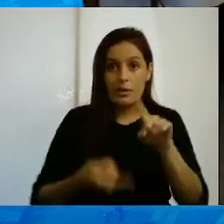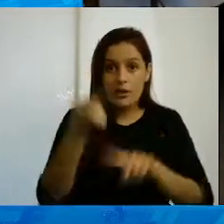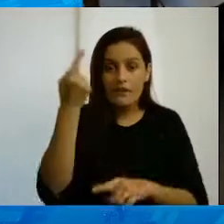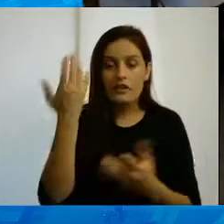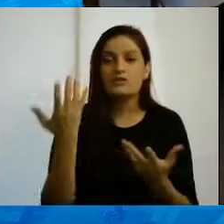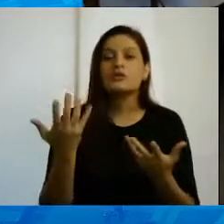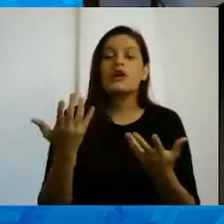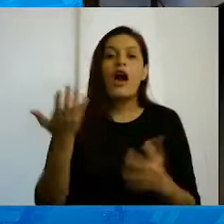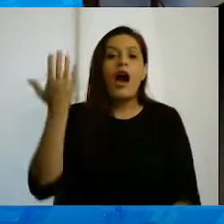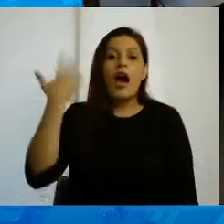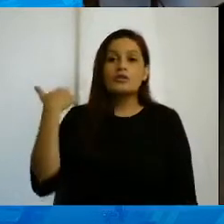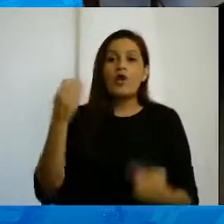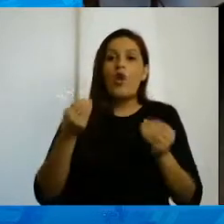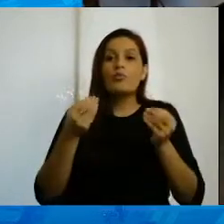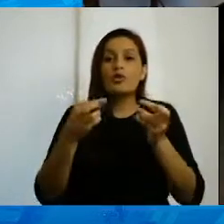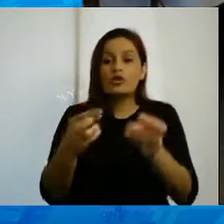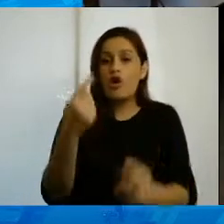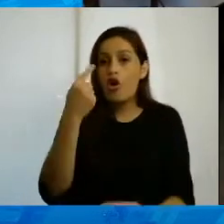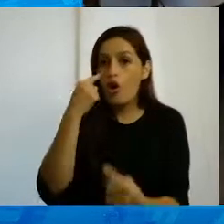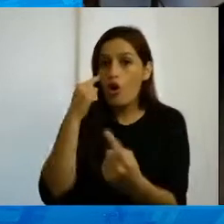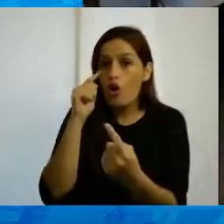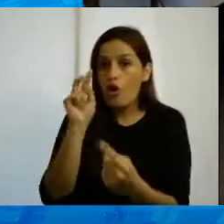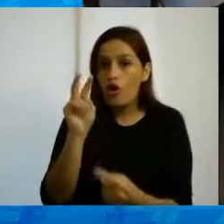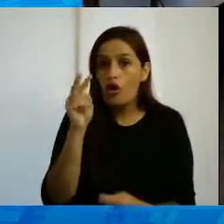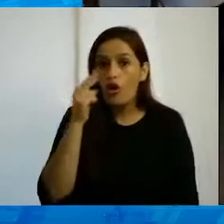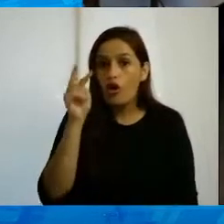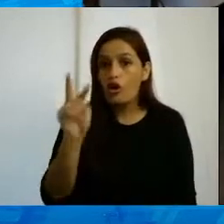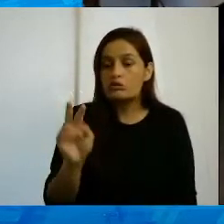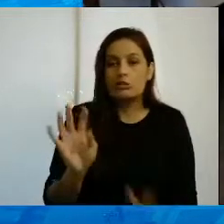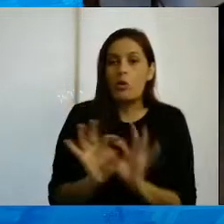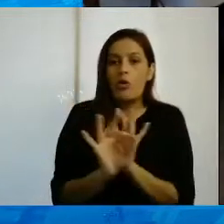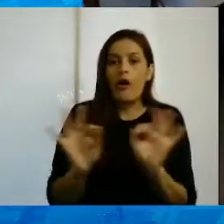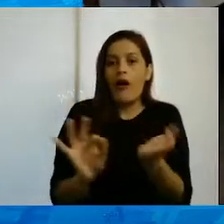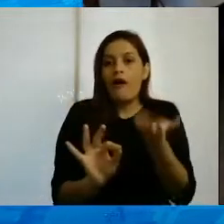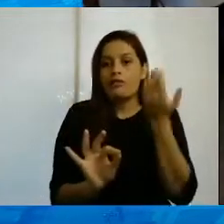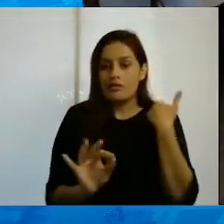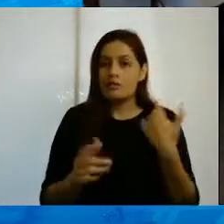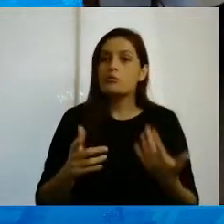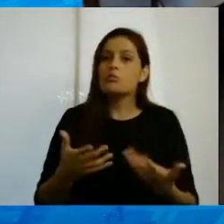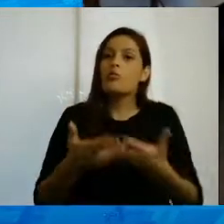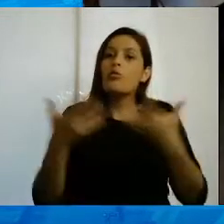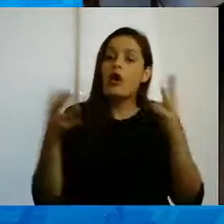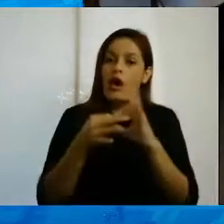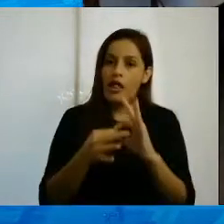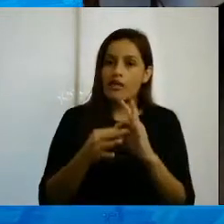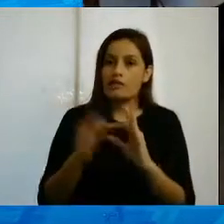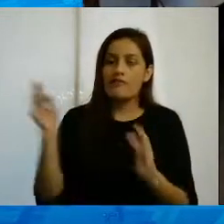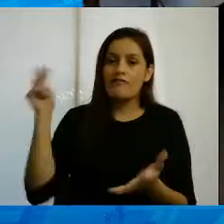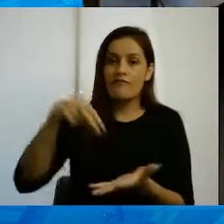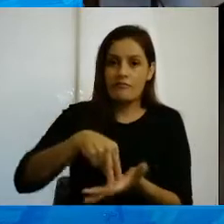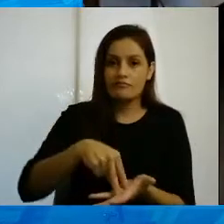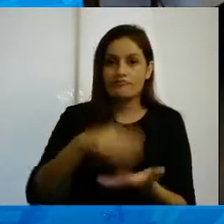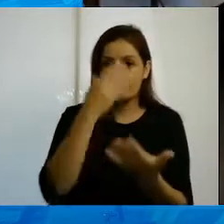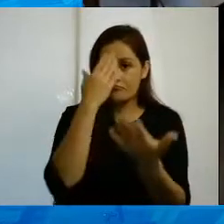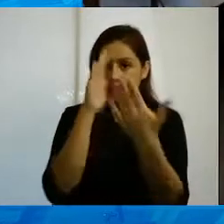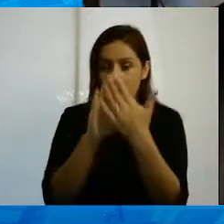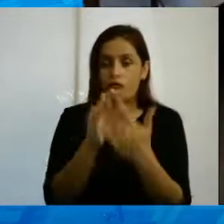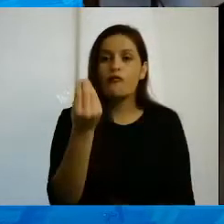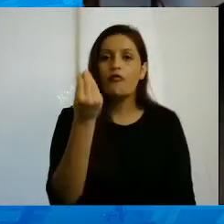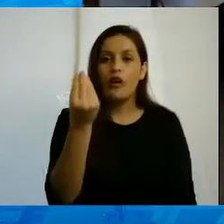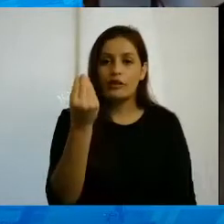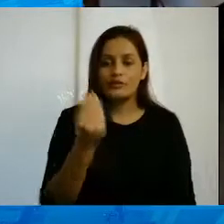la oportunidad de conocer ni siquiera el trabajo del anterior delegado, entonces totalmente agradecido por eso también. Es un buen